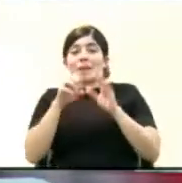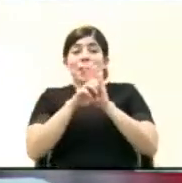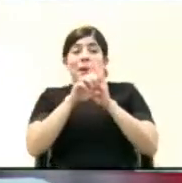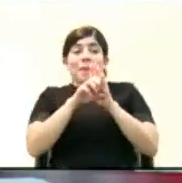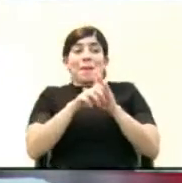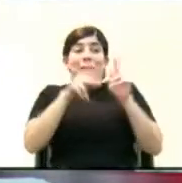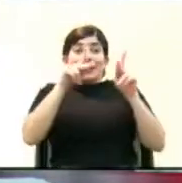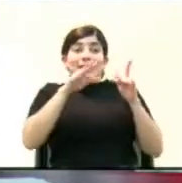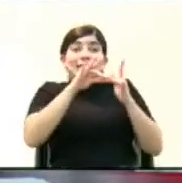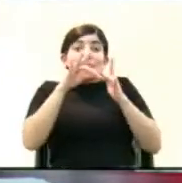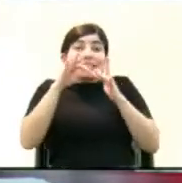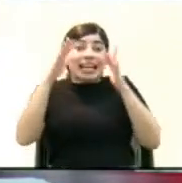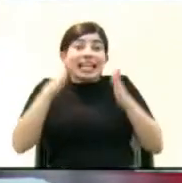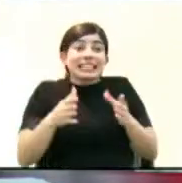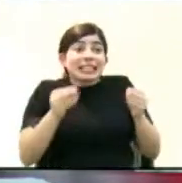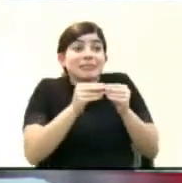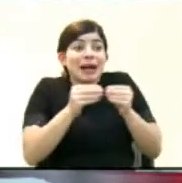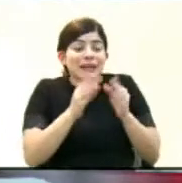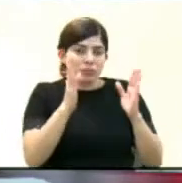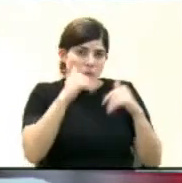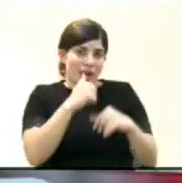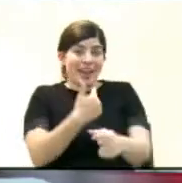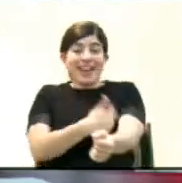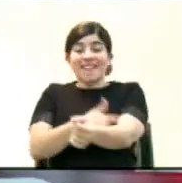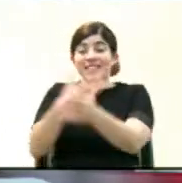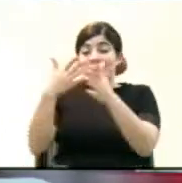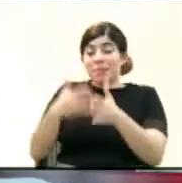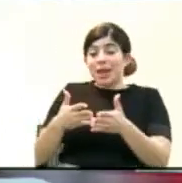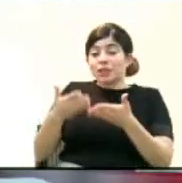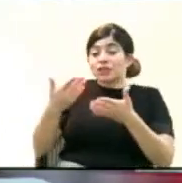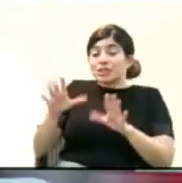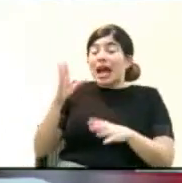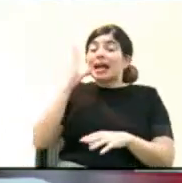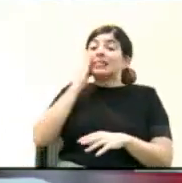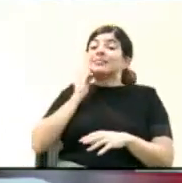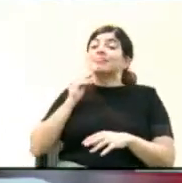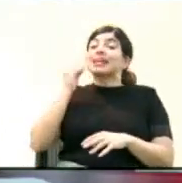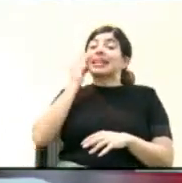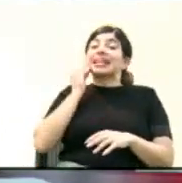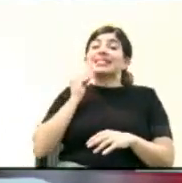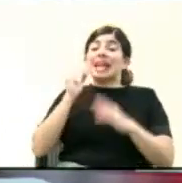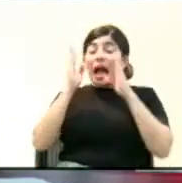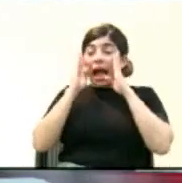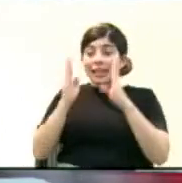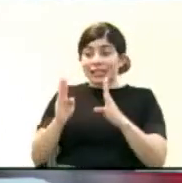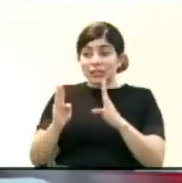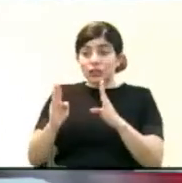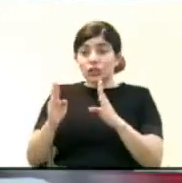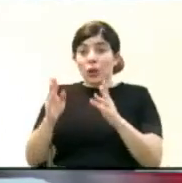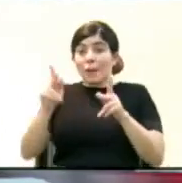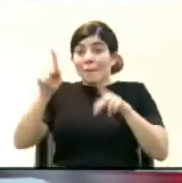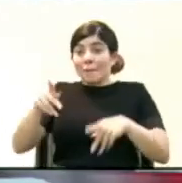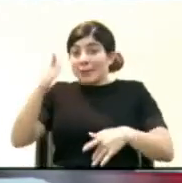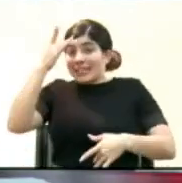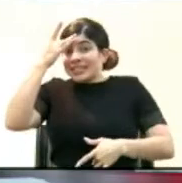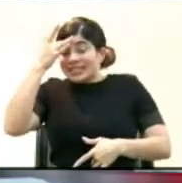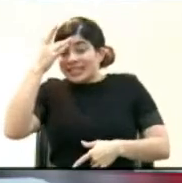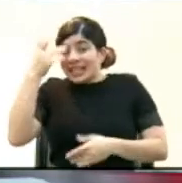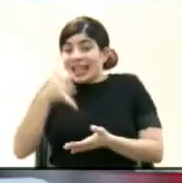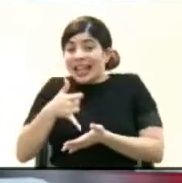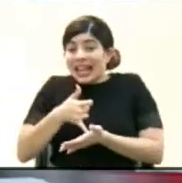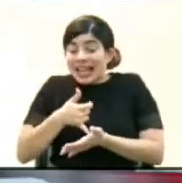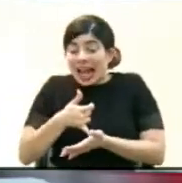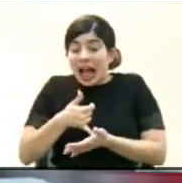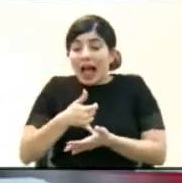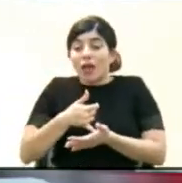no hay más, en enfermeros y enfermeras que tengan experiencia en atención de pacientes críticos y